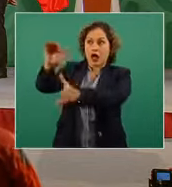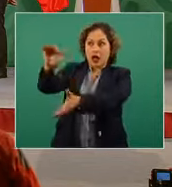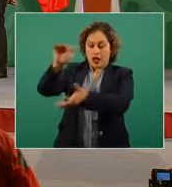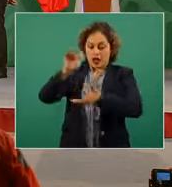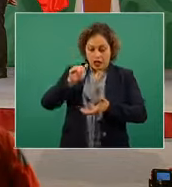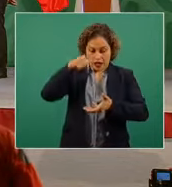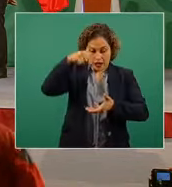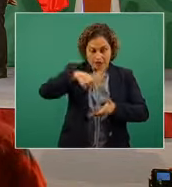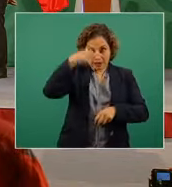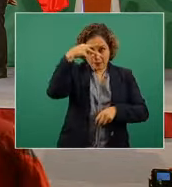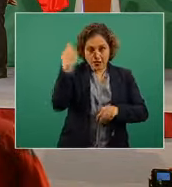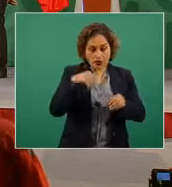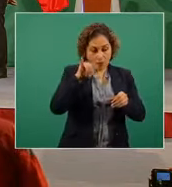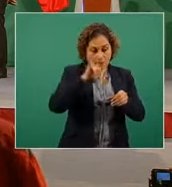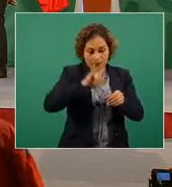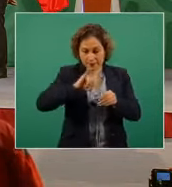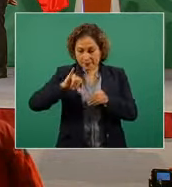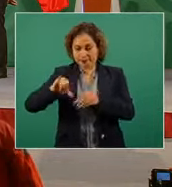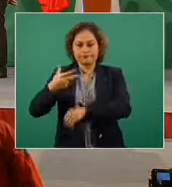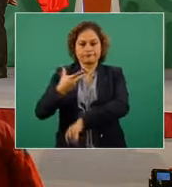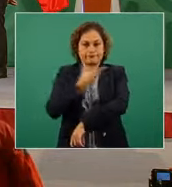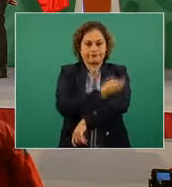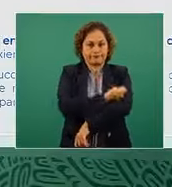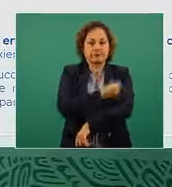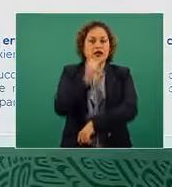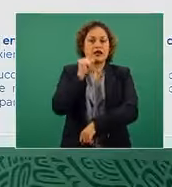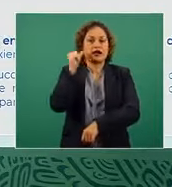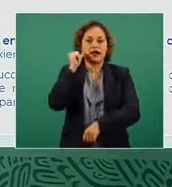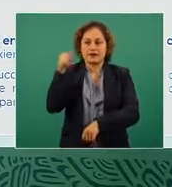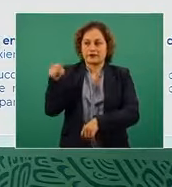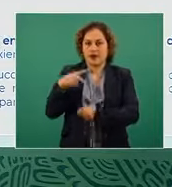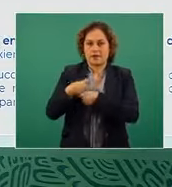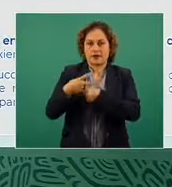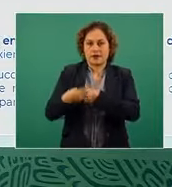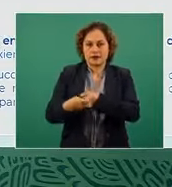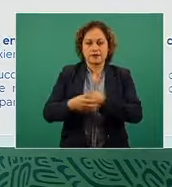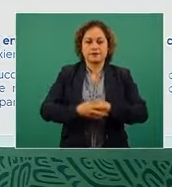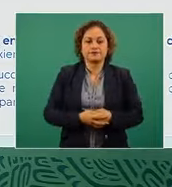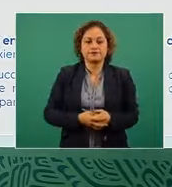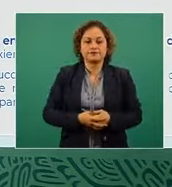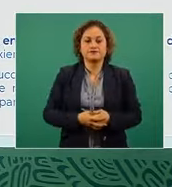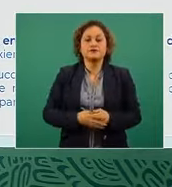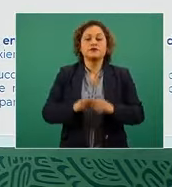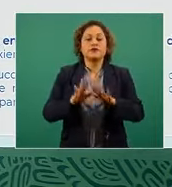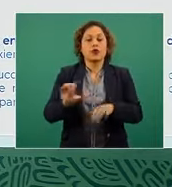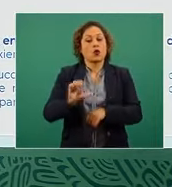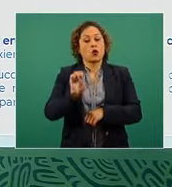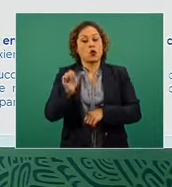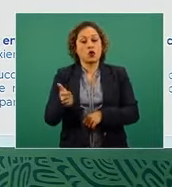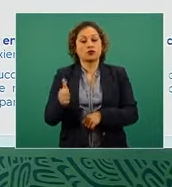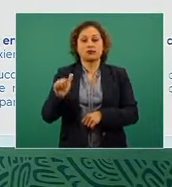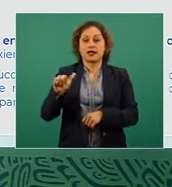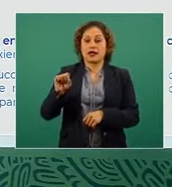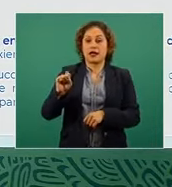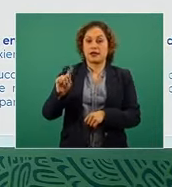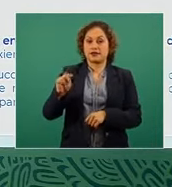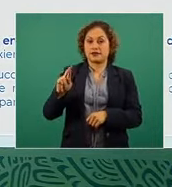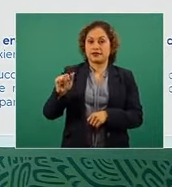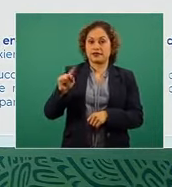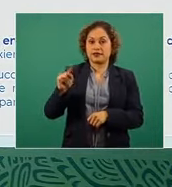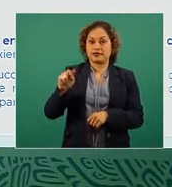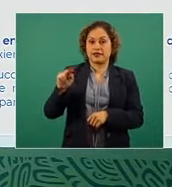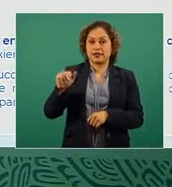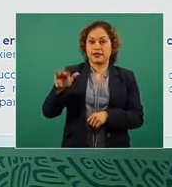de ayer estuve haciendo una visita de invitación de ellos, de CanSino. Y la de AstraZeneca, que se está haciendo por